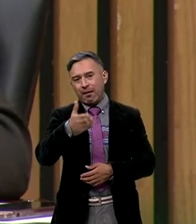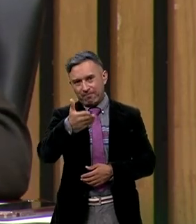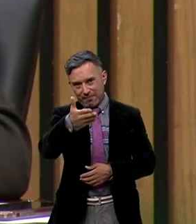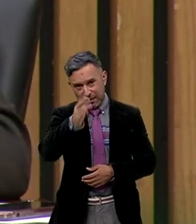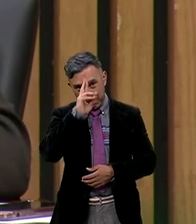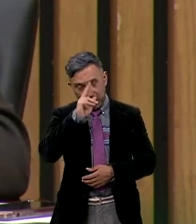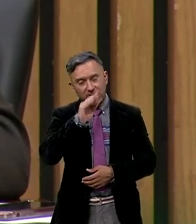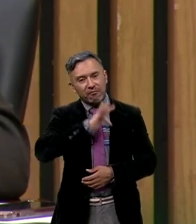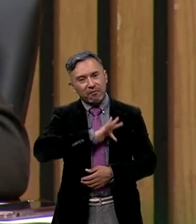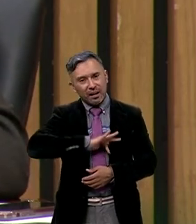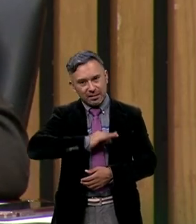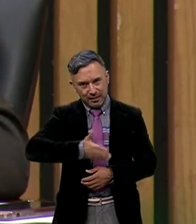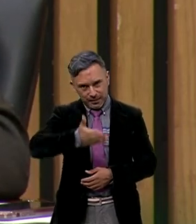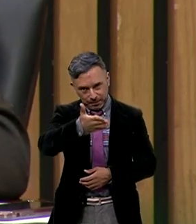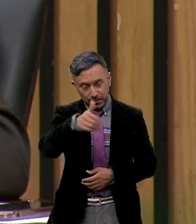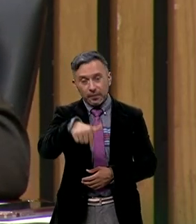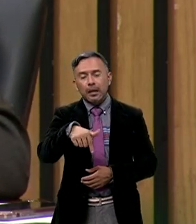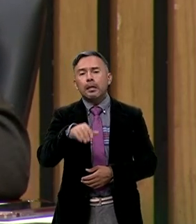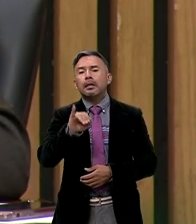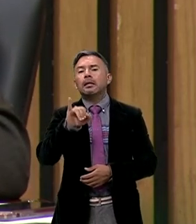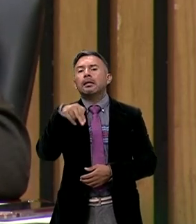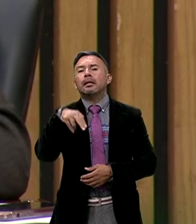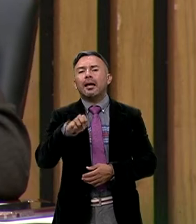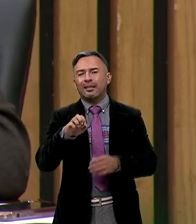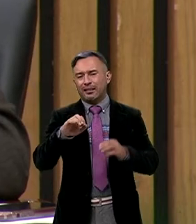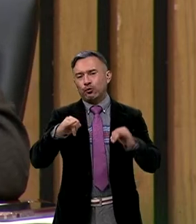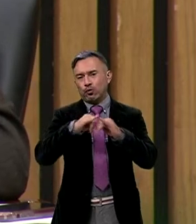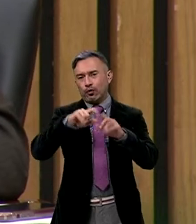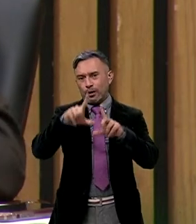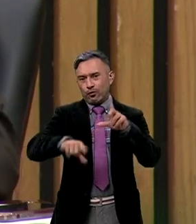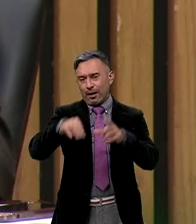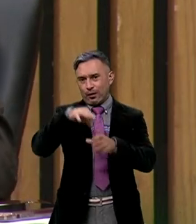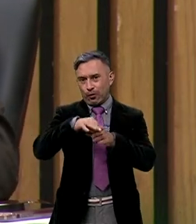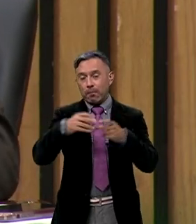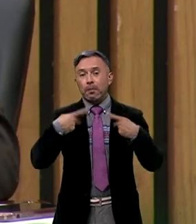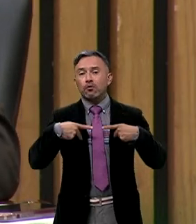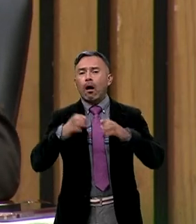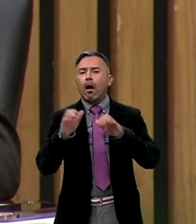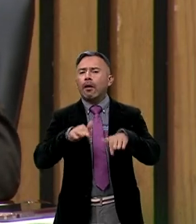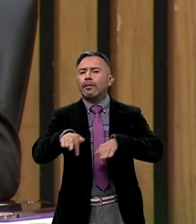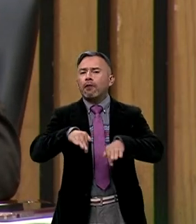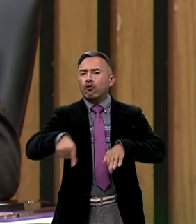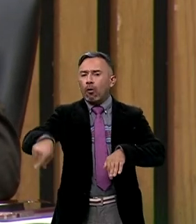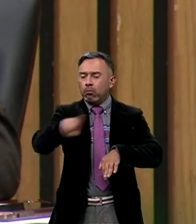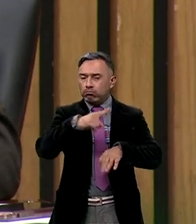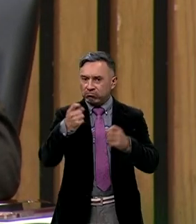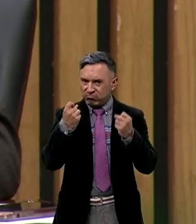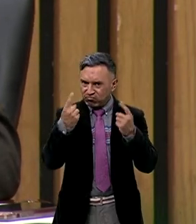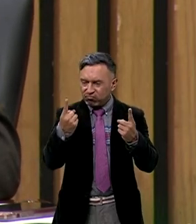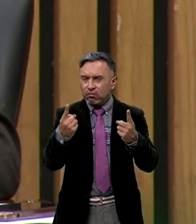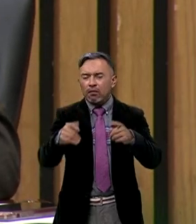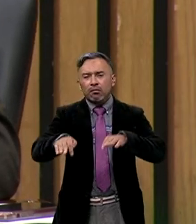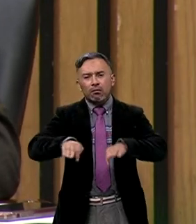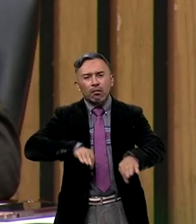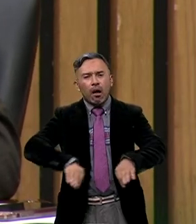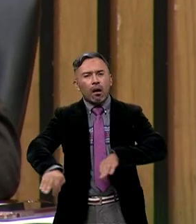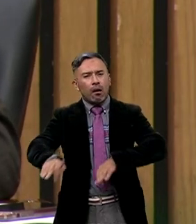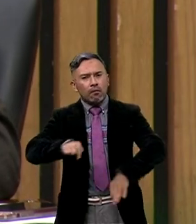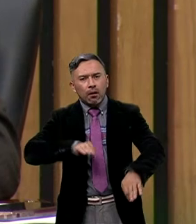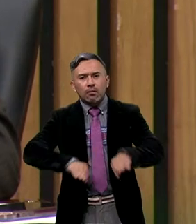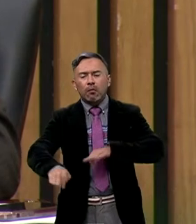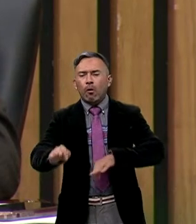que conforman este instituto nacional electoral por la ardua brillante de labor